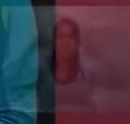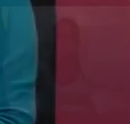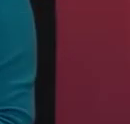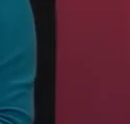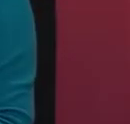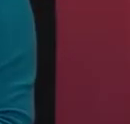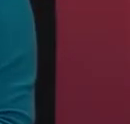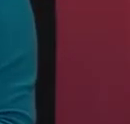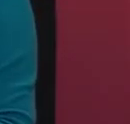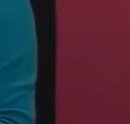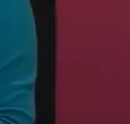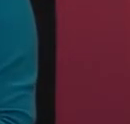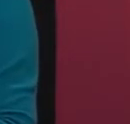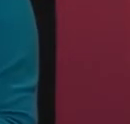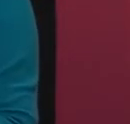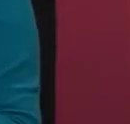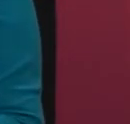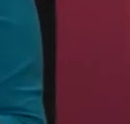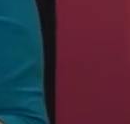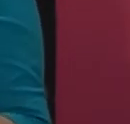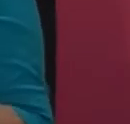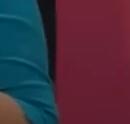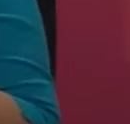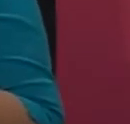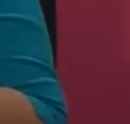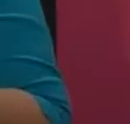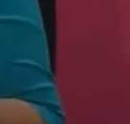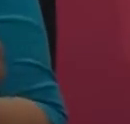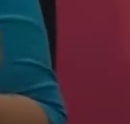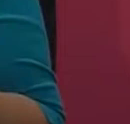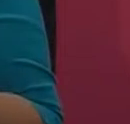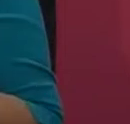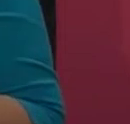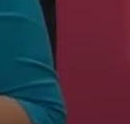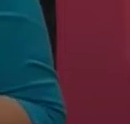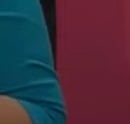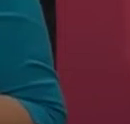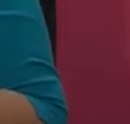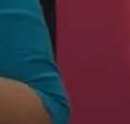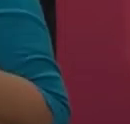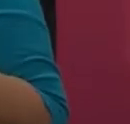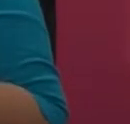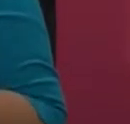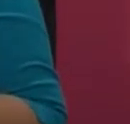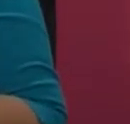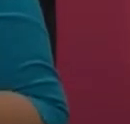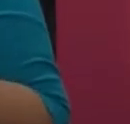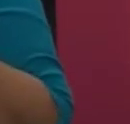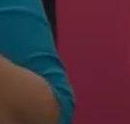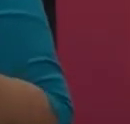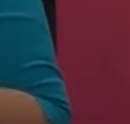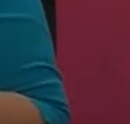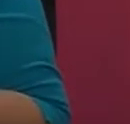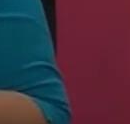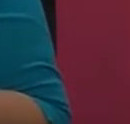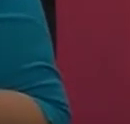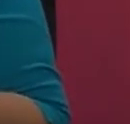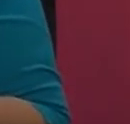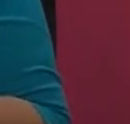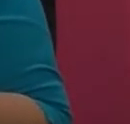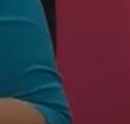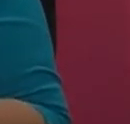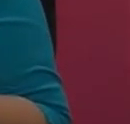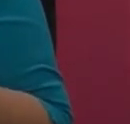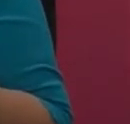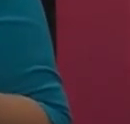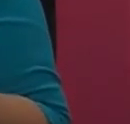su izquierda. Él va a hacer diferencia porque él no va a tener unido cabritos con ovejas de ninguna manera. Así hace el pastor. El pastor que